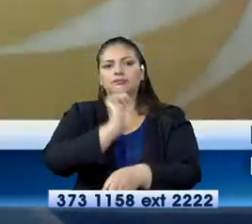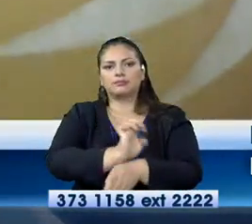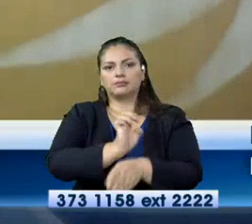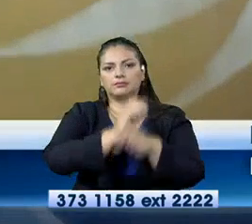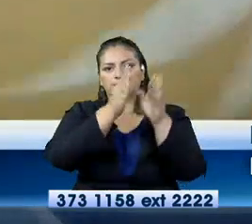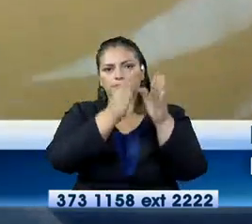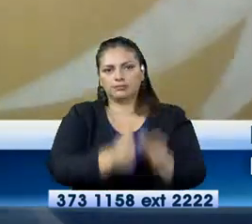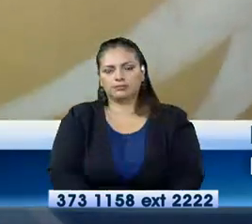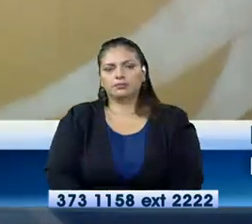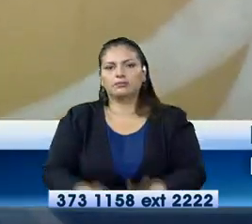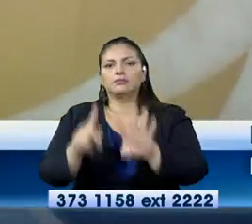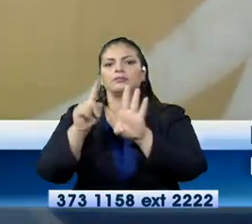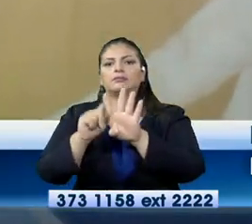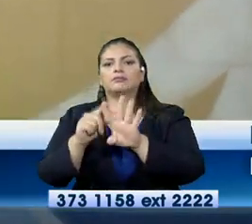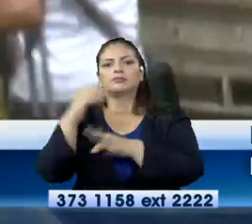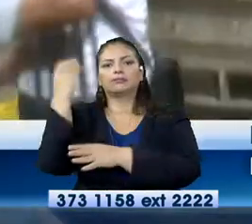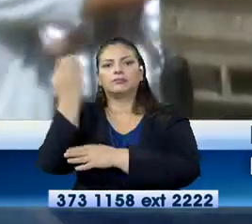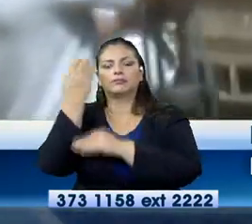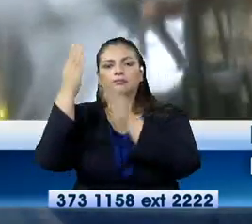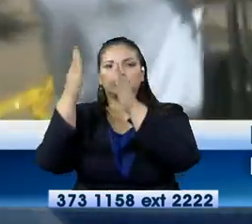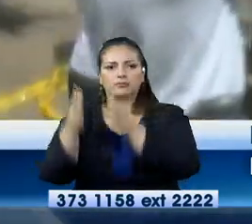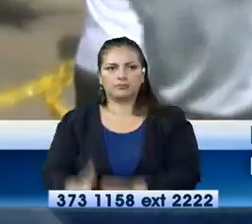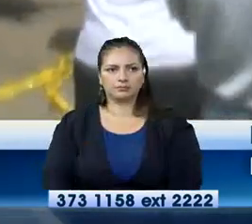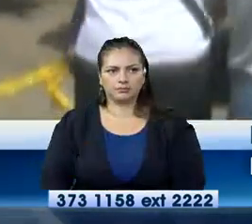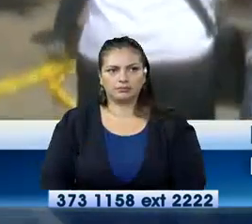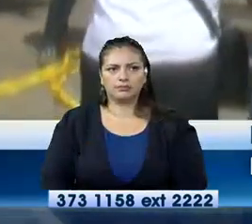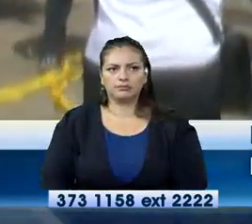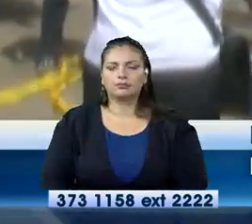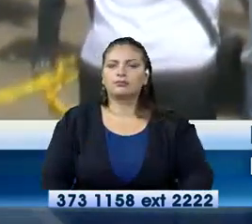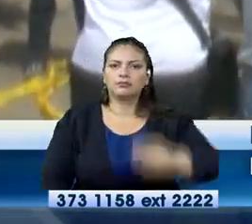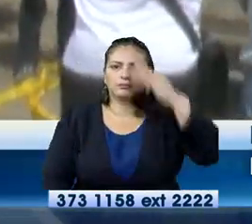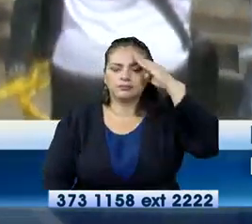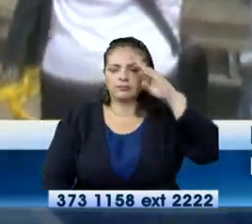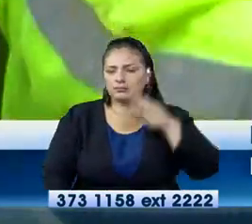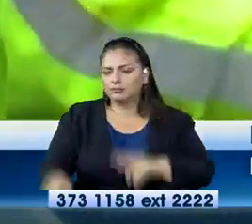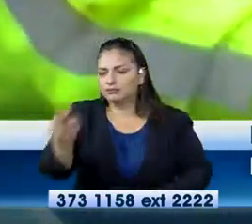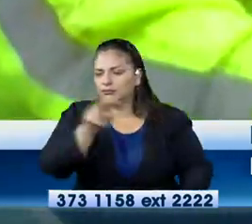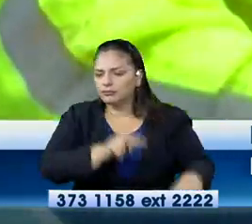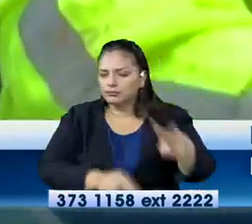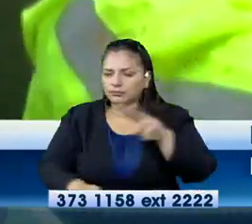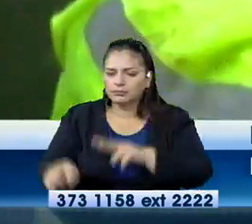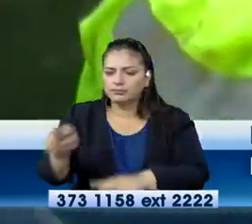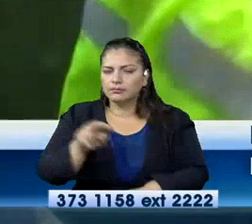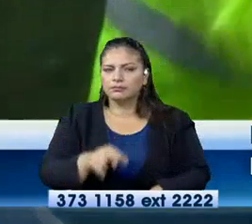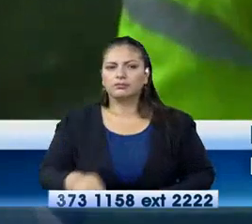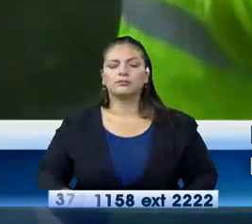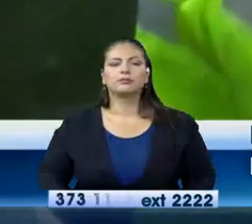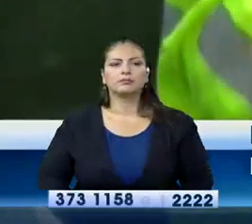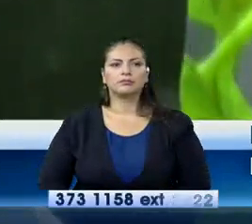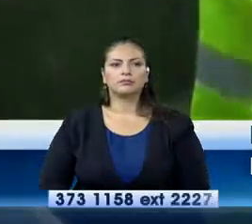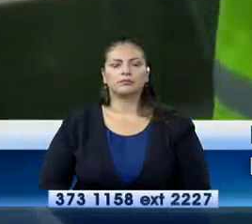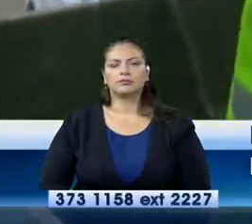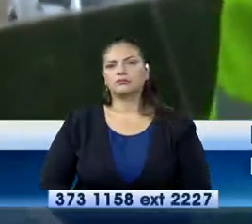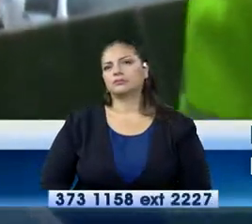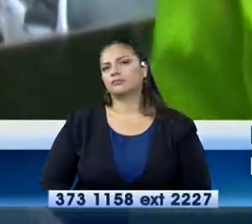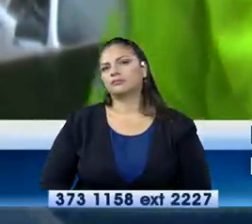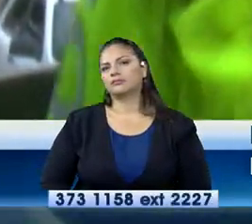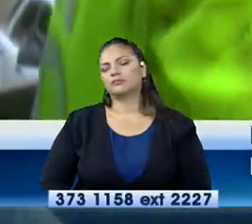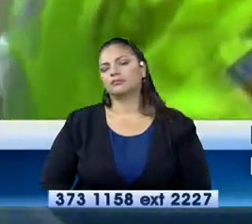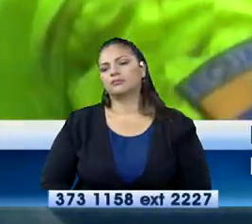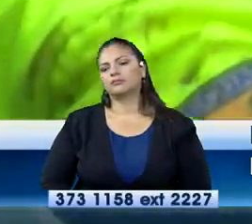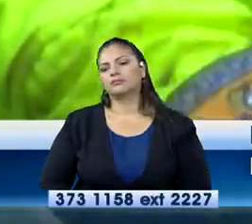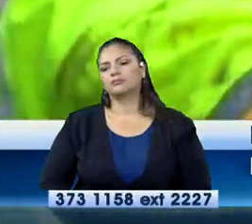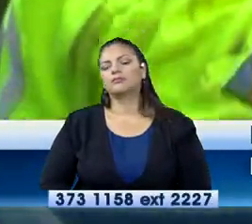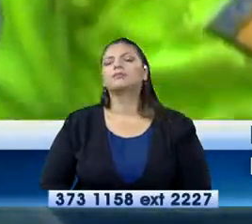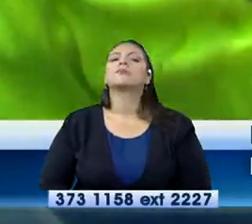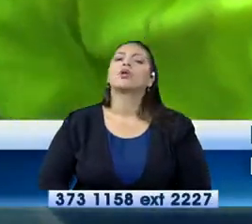bomberos colaboraron con los agentes para revisar dónde iba camuflada la droga. Aproximadamente desde hace 4 meses anteriormente se